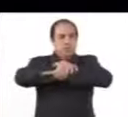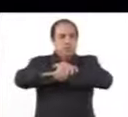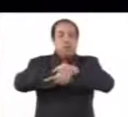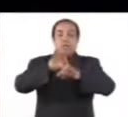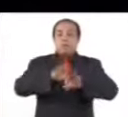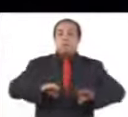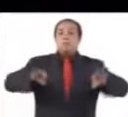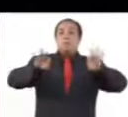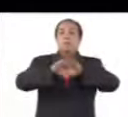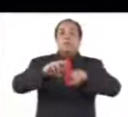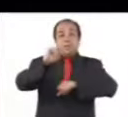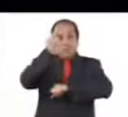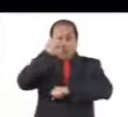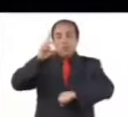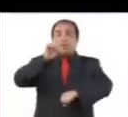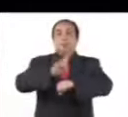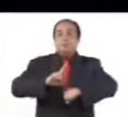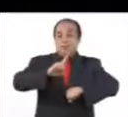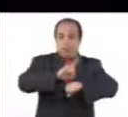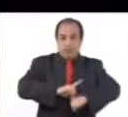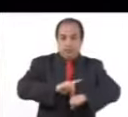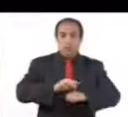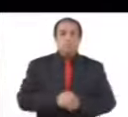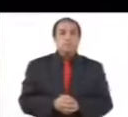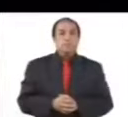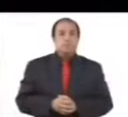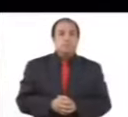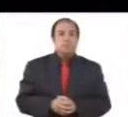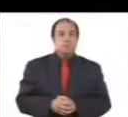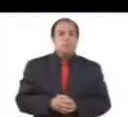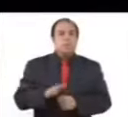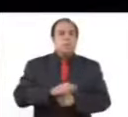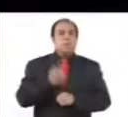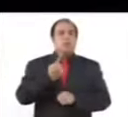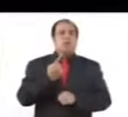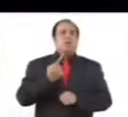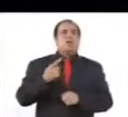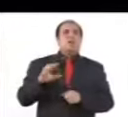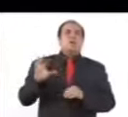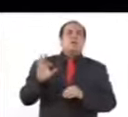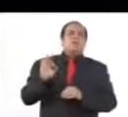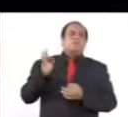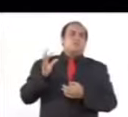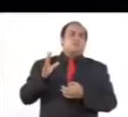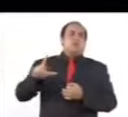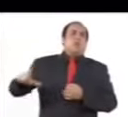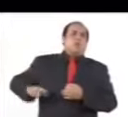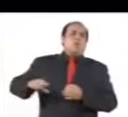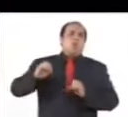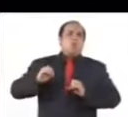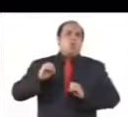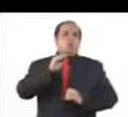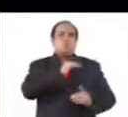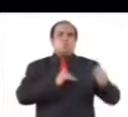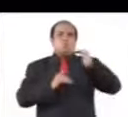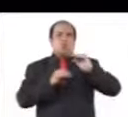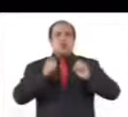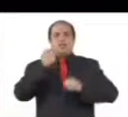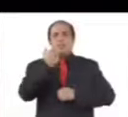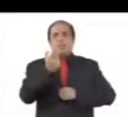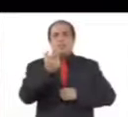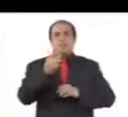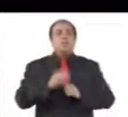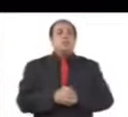importante recordarlo todos los días, porque ni el poder, ni el dinero, ni el